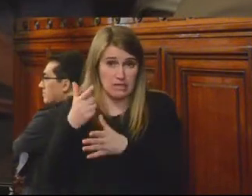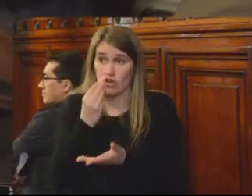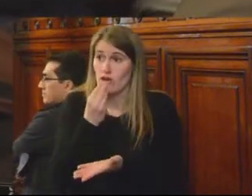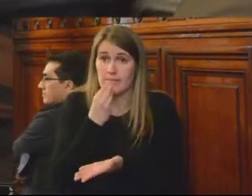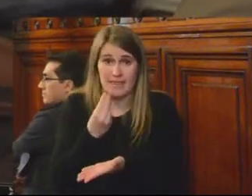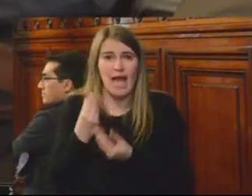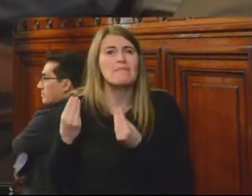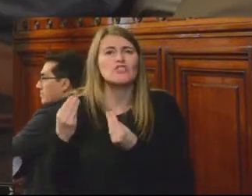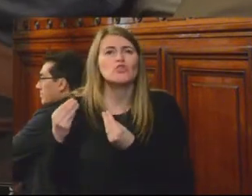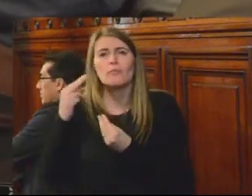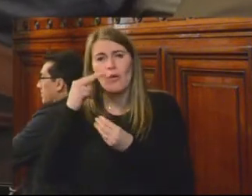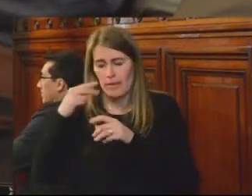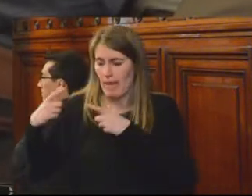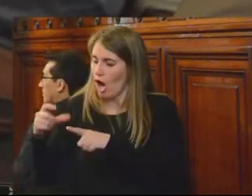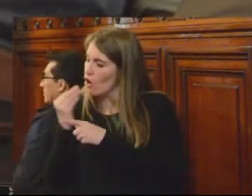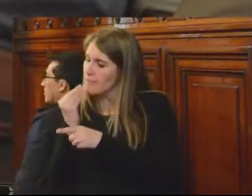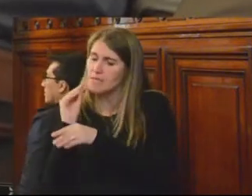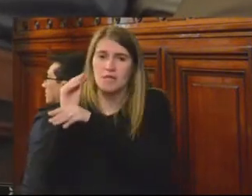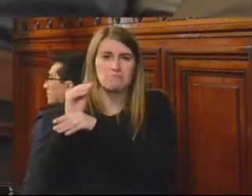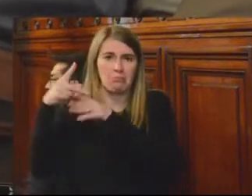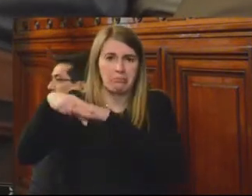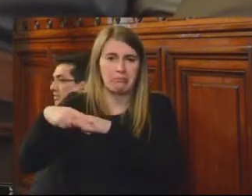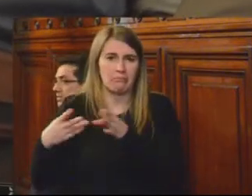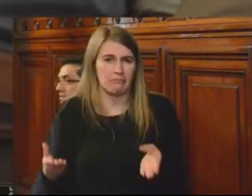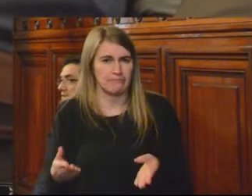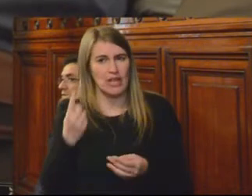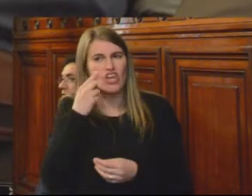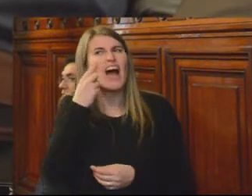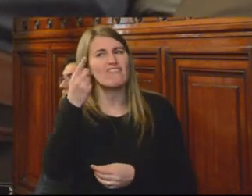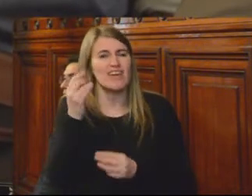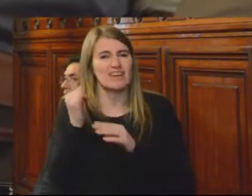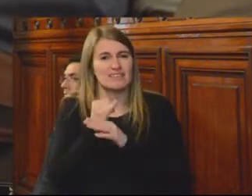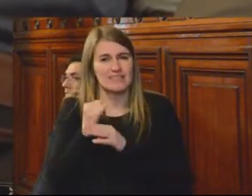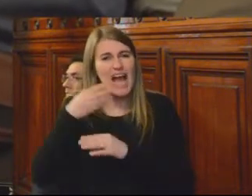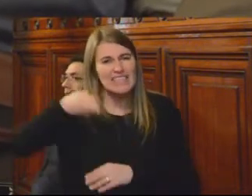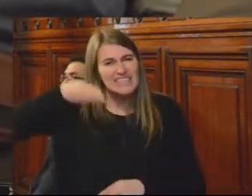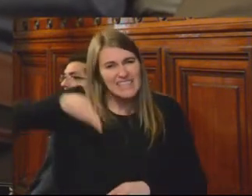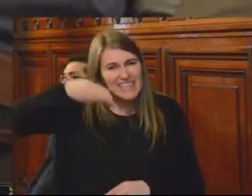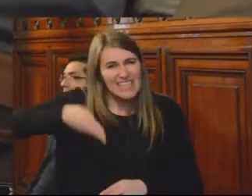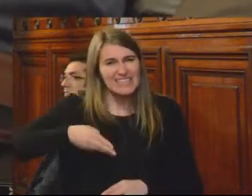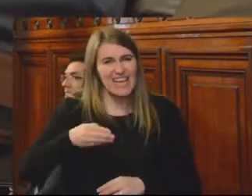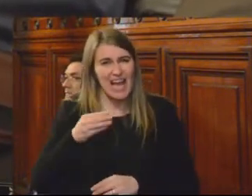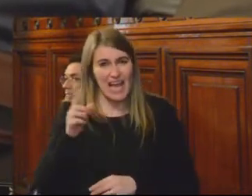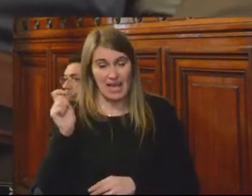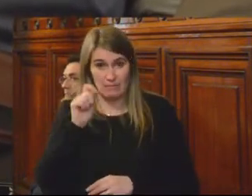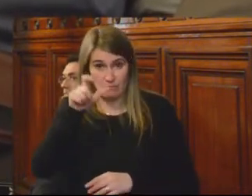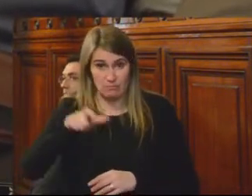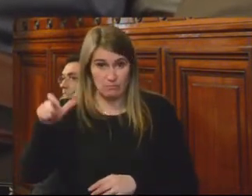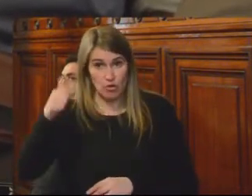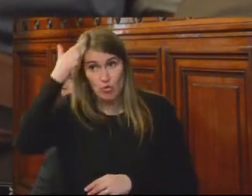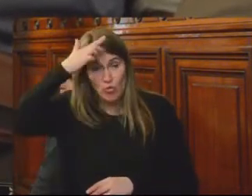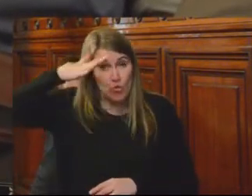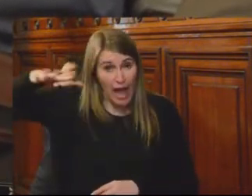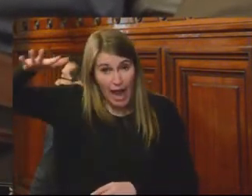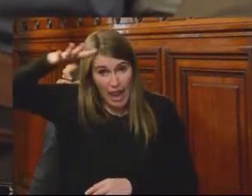a que revisemos, por ejemplo, la asistencia de las instituciones educativas públicas, sobre todo rurales, cuando llega